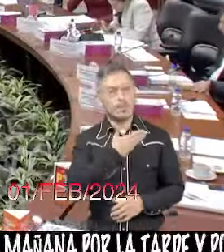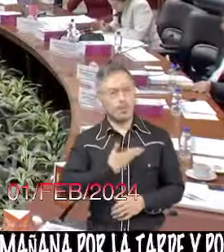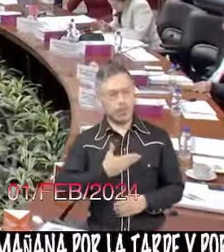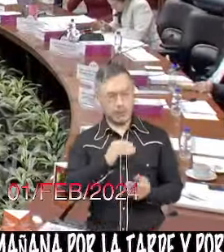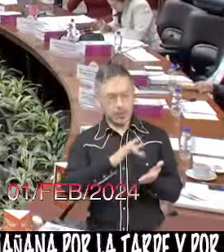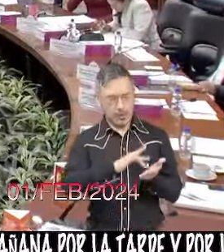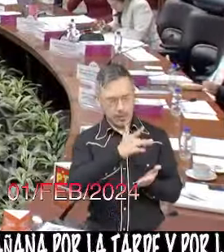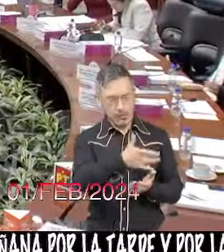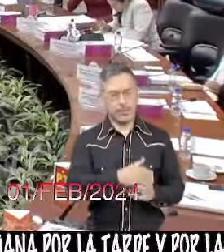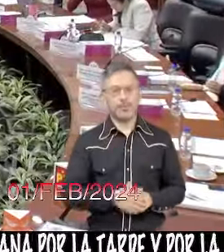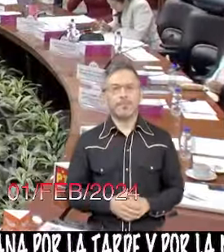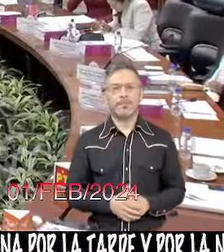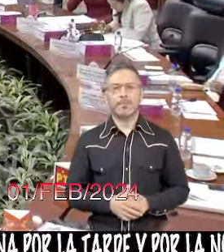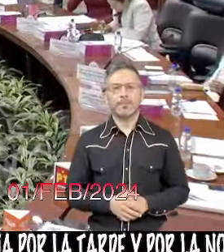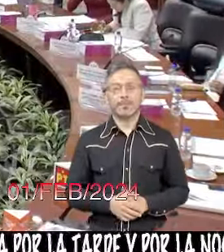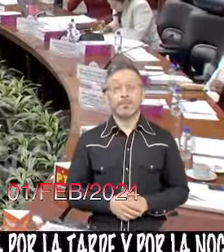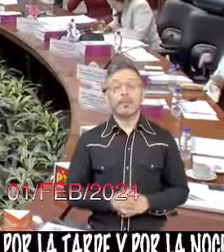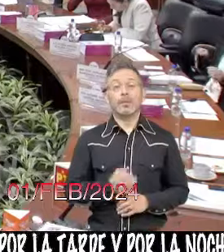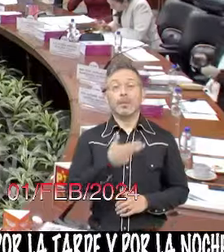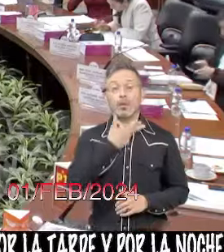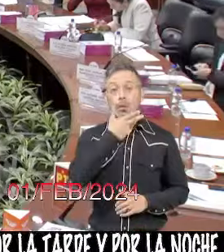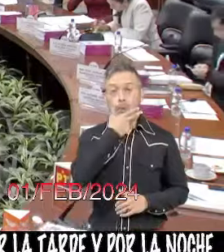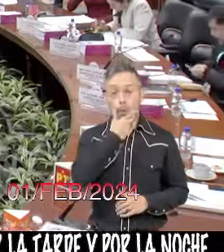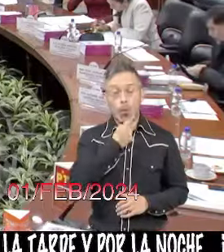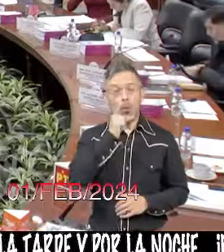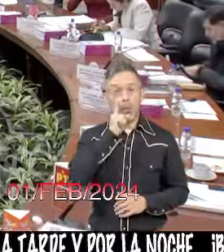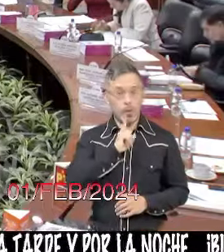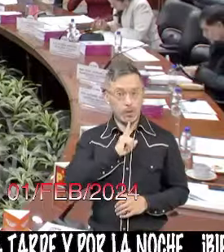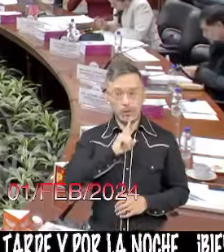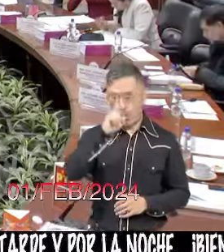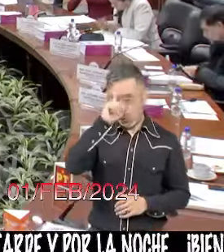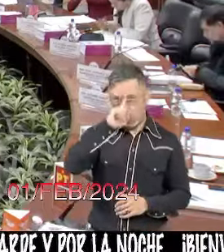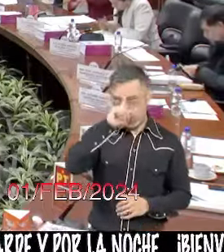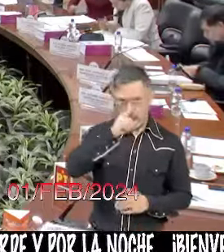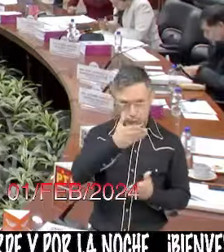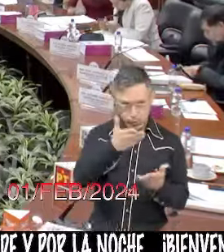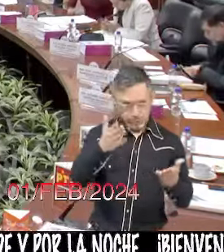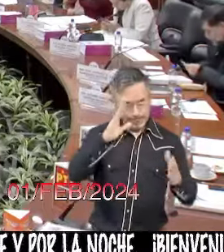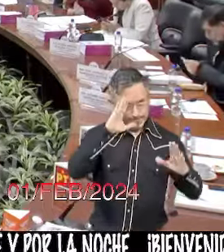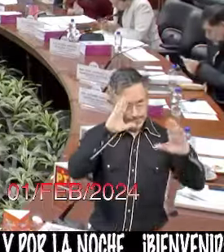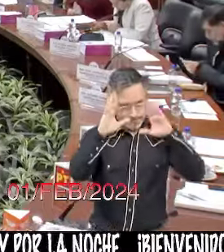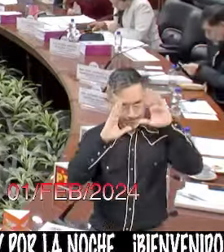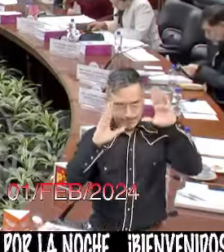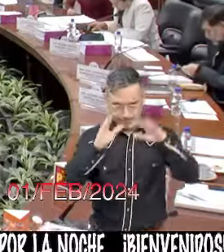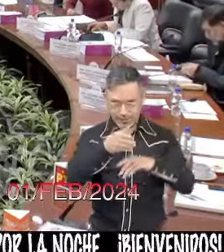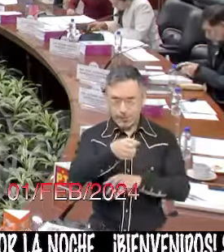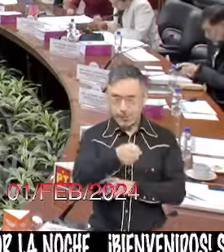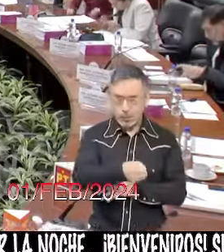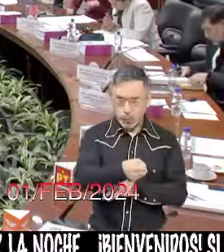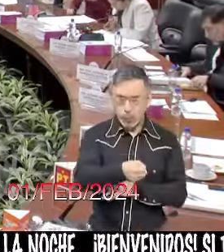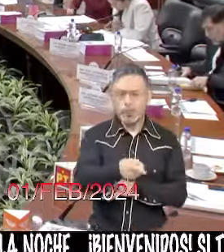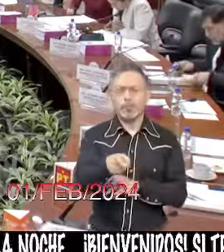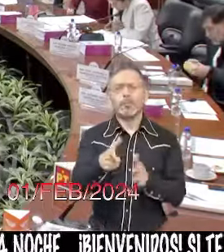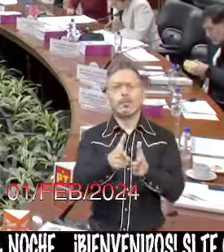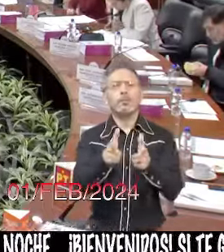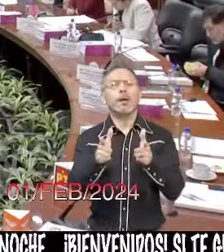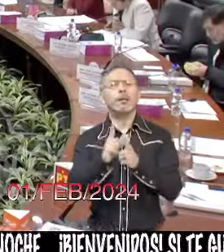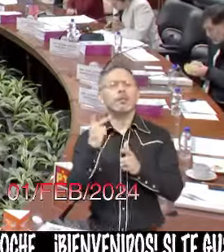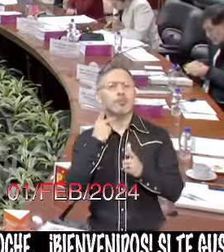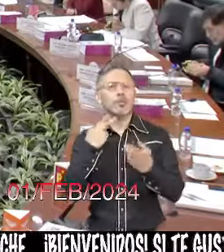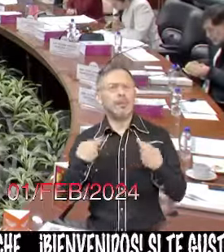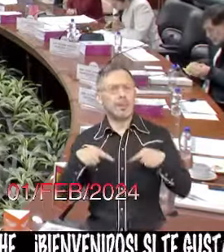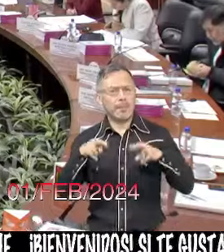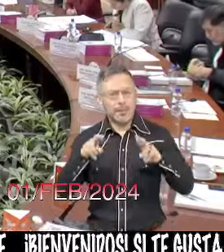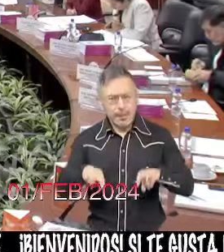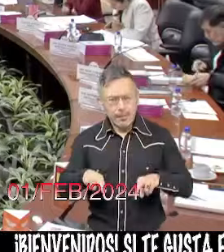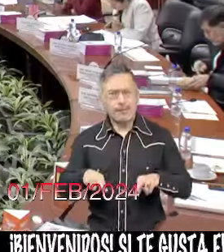Saludo a las y los consejeros, representantes de los partidos políticos